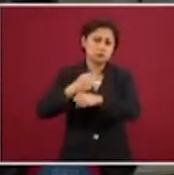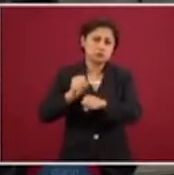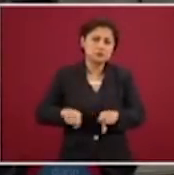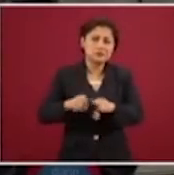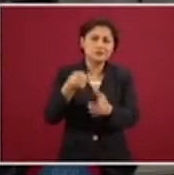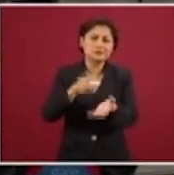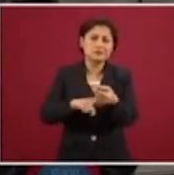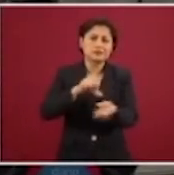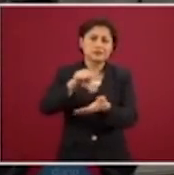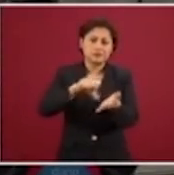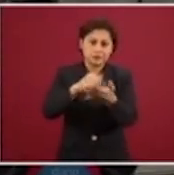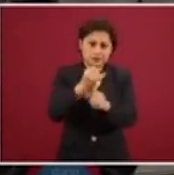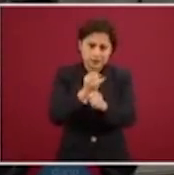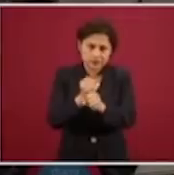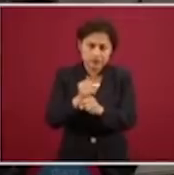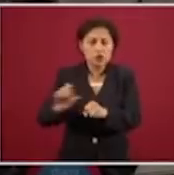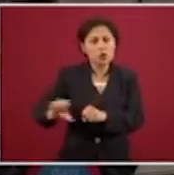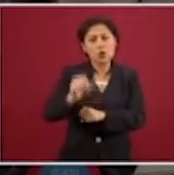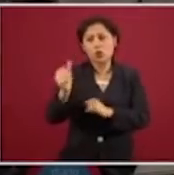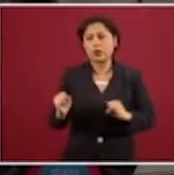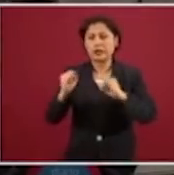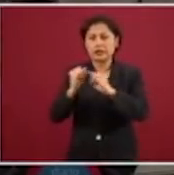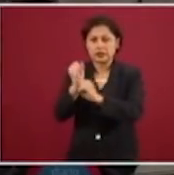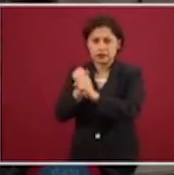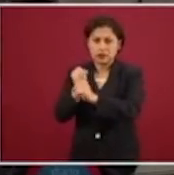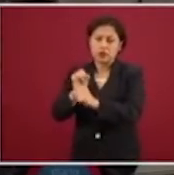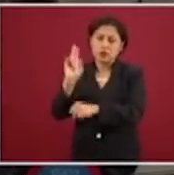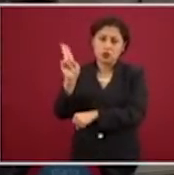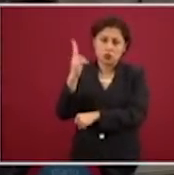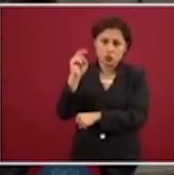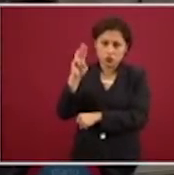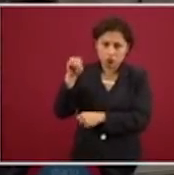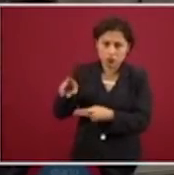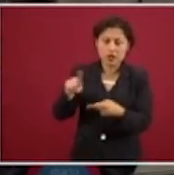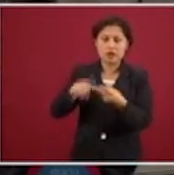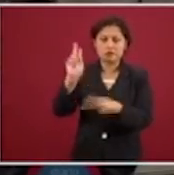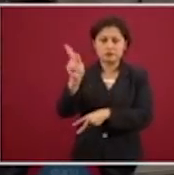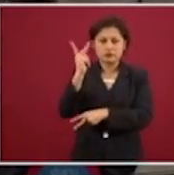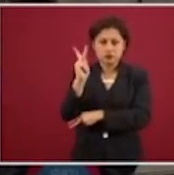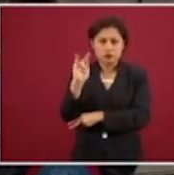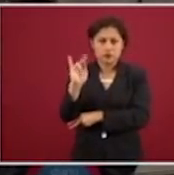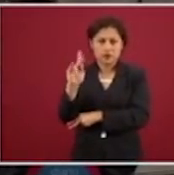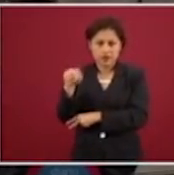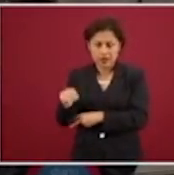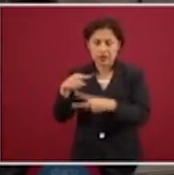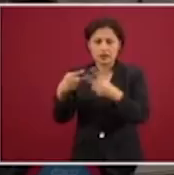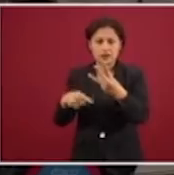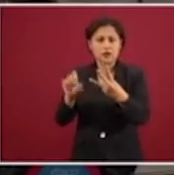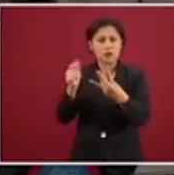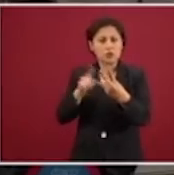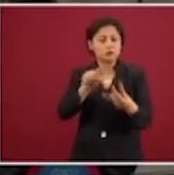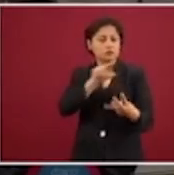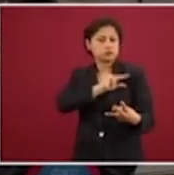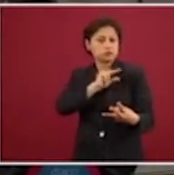había instituciones académicas, como la Universidad Nacional, como el Instituto Politécnico, o incluso privadas, como el Tecnológico